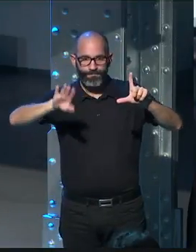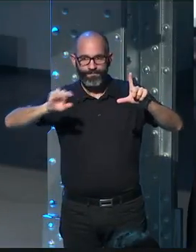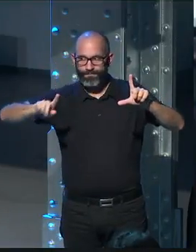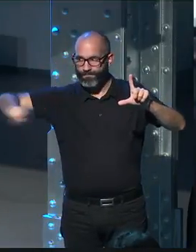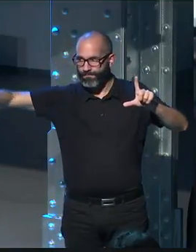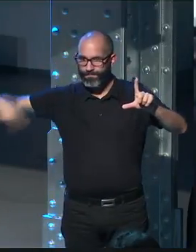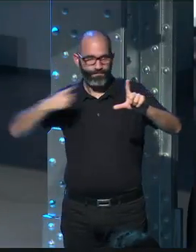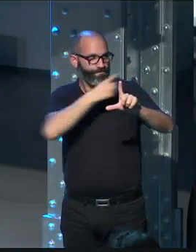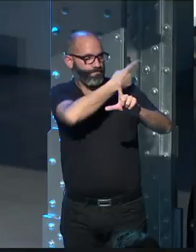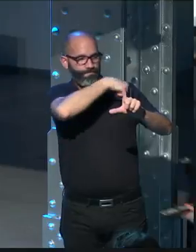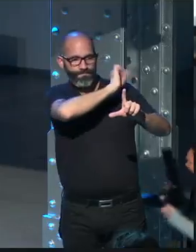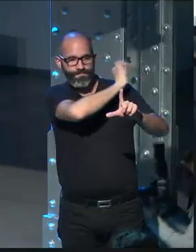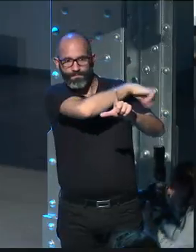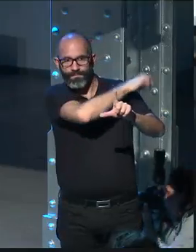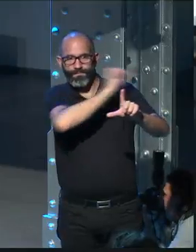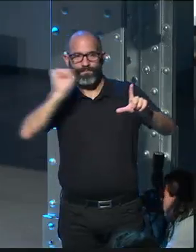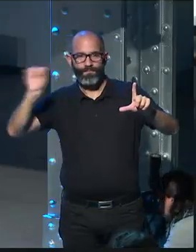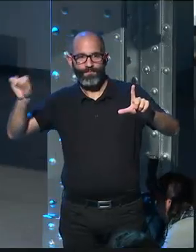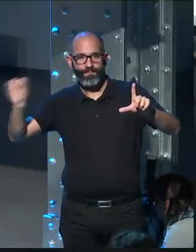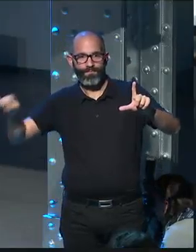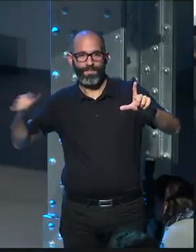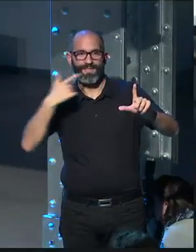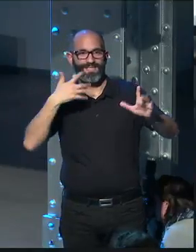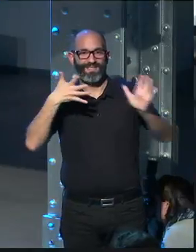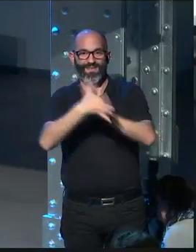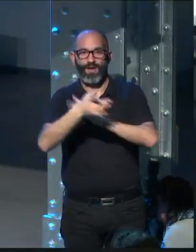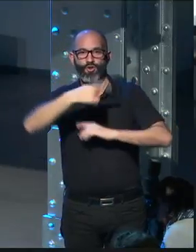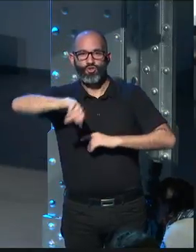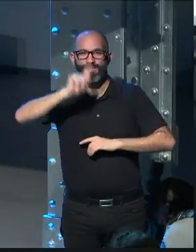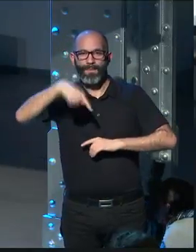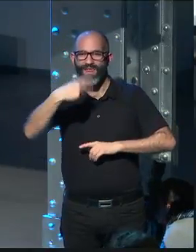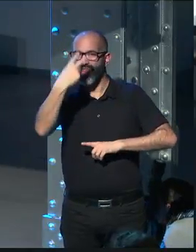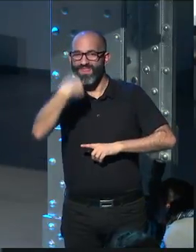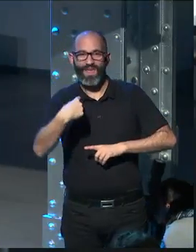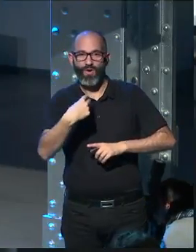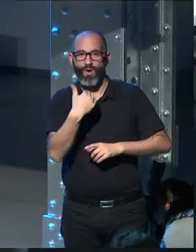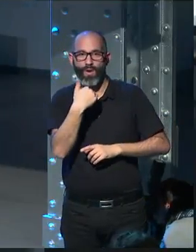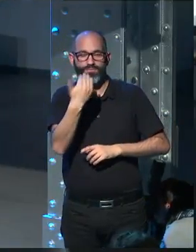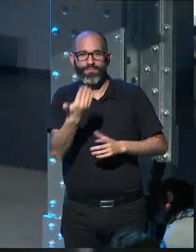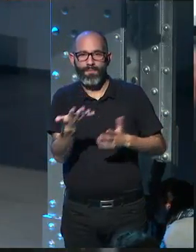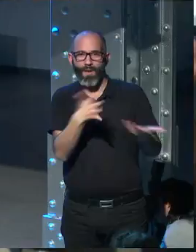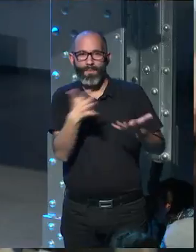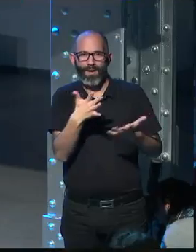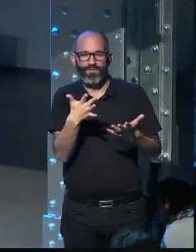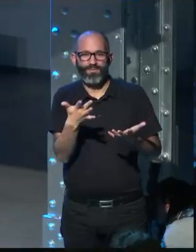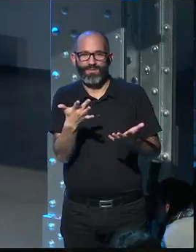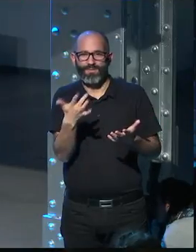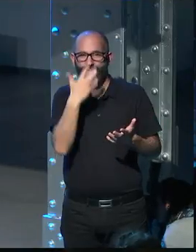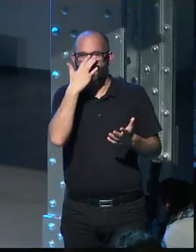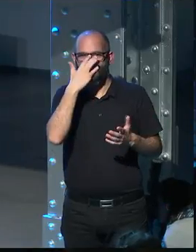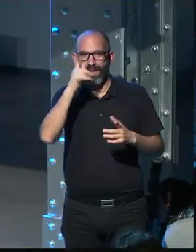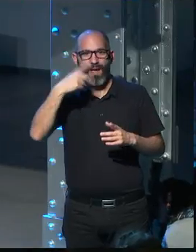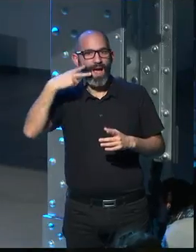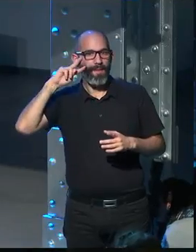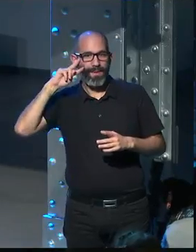con una frecuencia muy alta, hasta de 3 veces por segundo, permanecemos también ciegos durante una porción muy significativa de